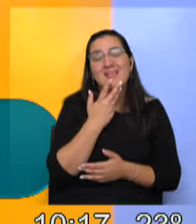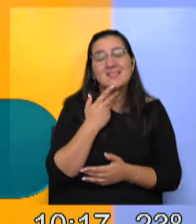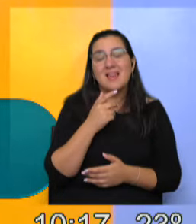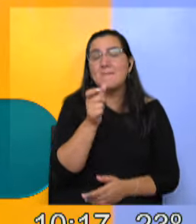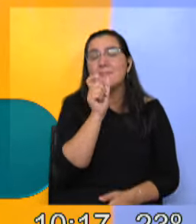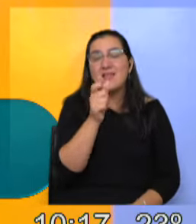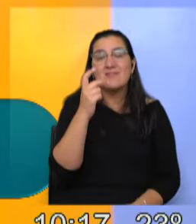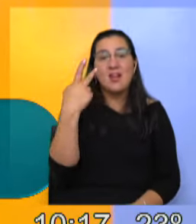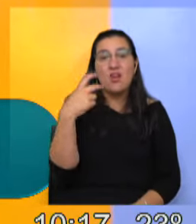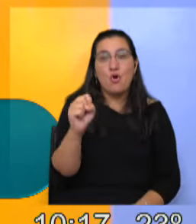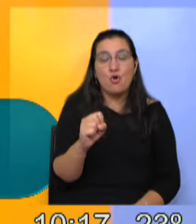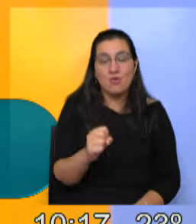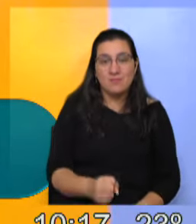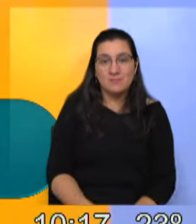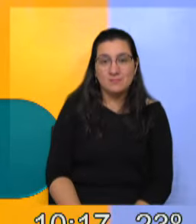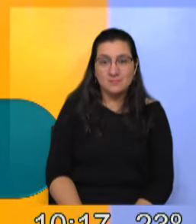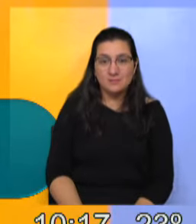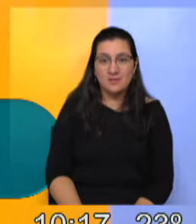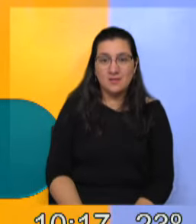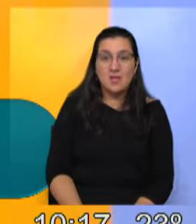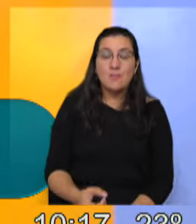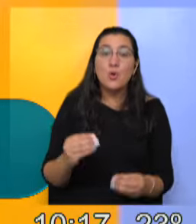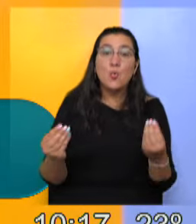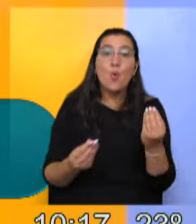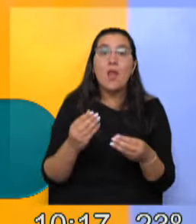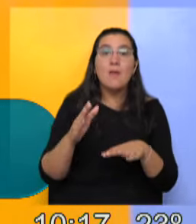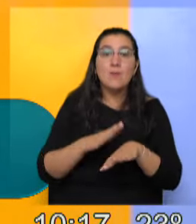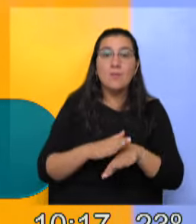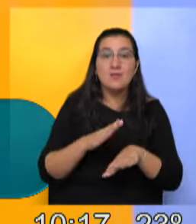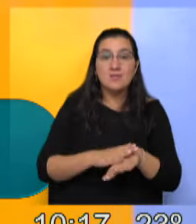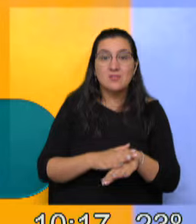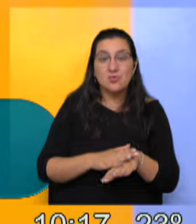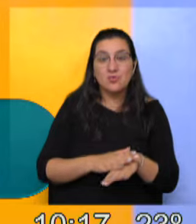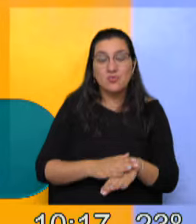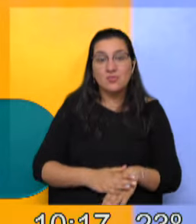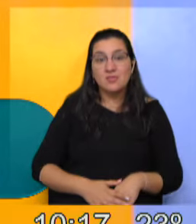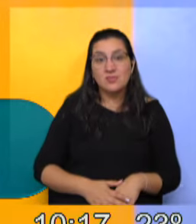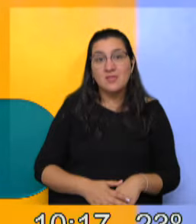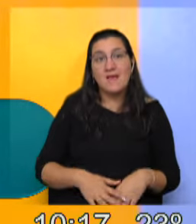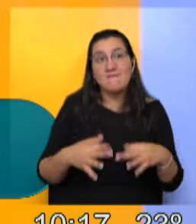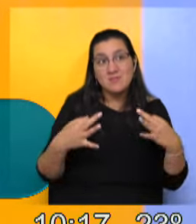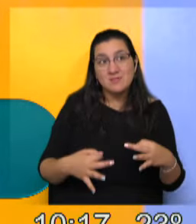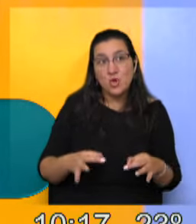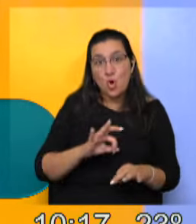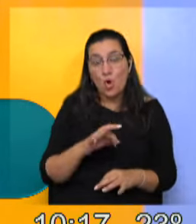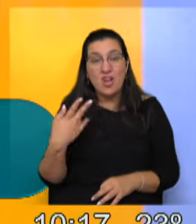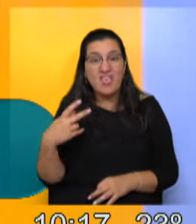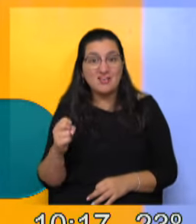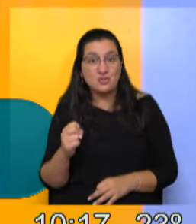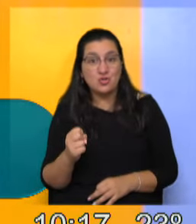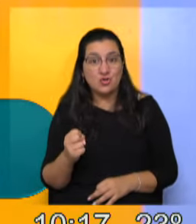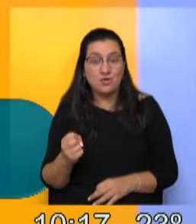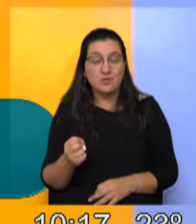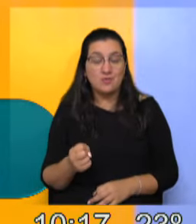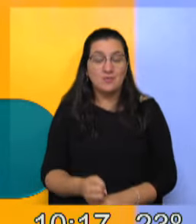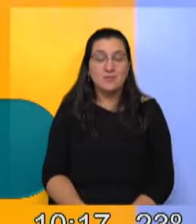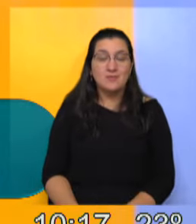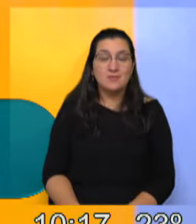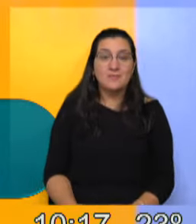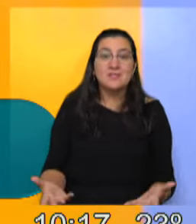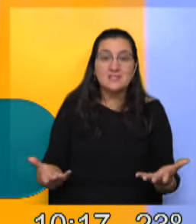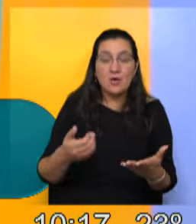sí, el adultez también. Sí. ¿En qué momento de la afirmación o la negación estás? ¿En qué momento del soy,